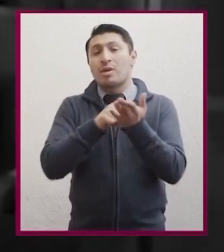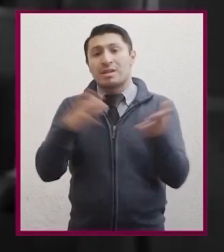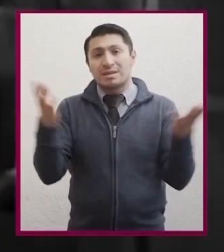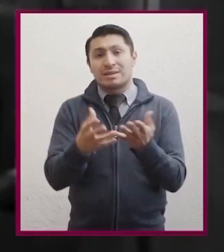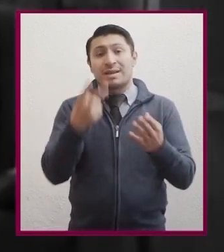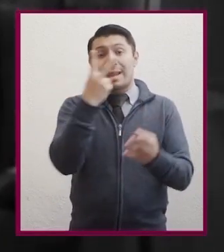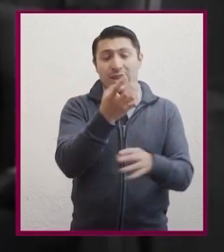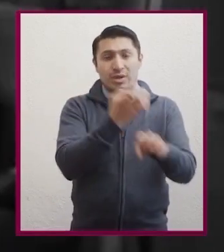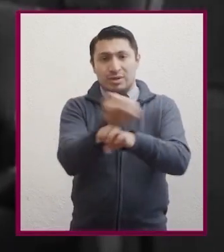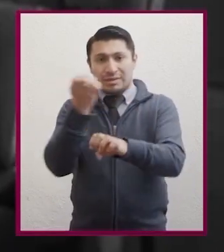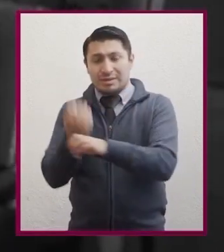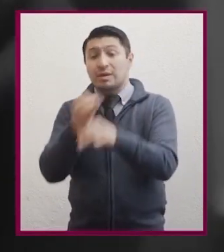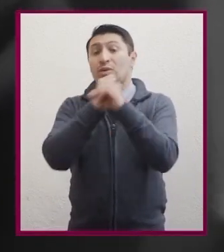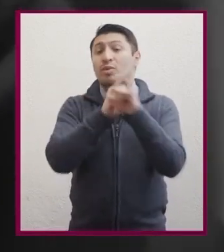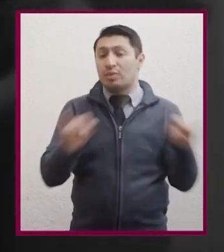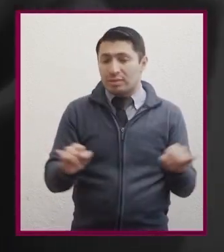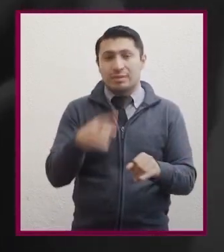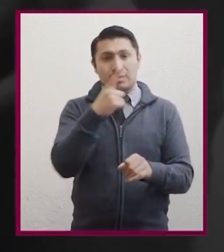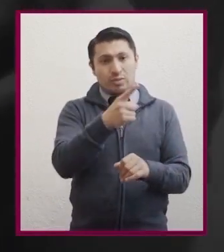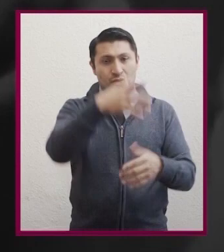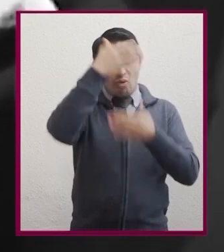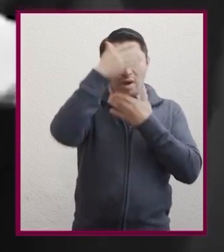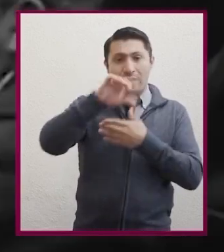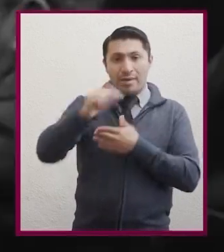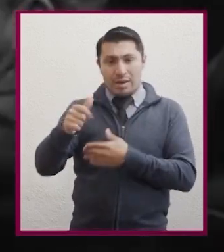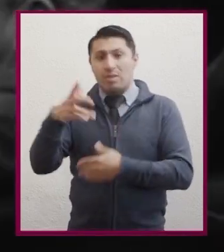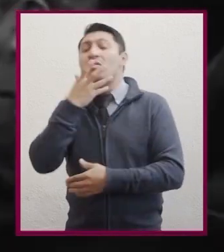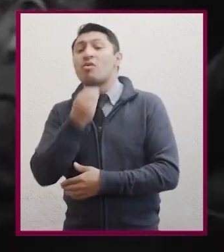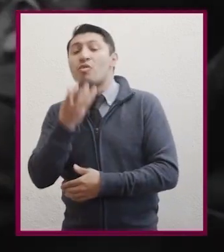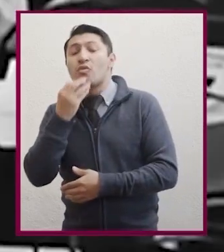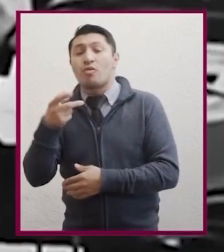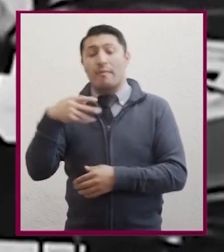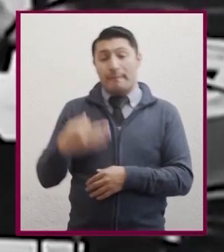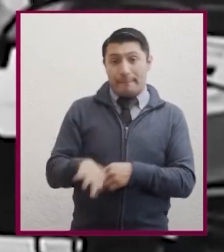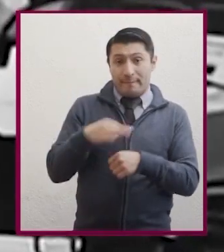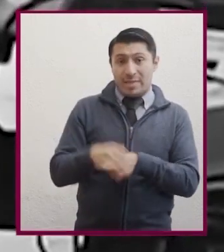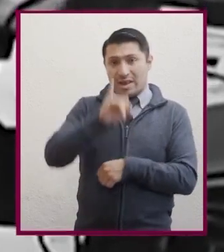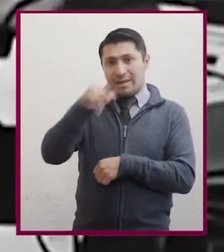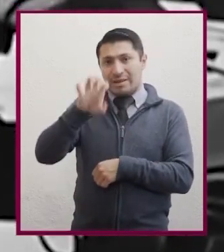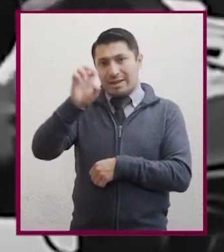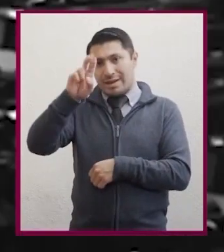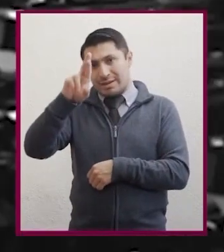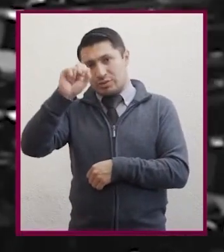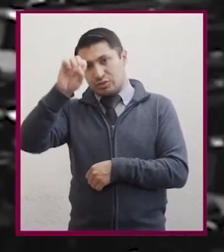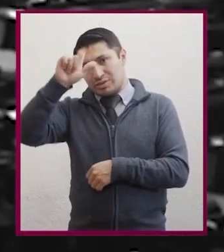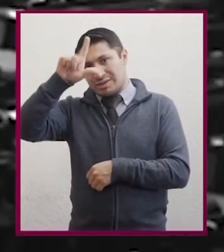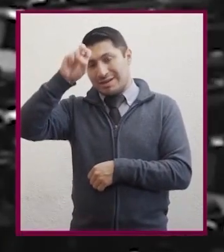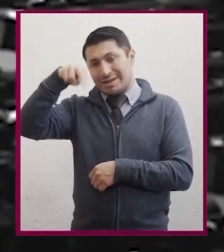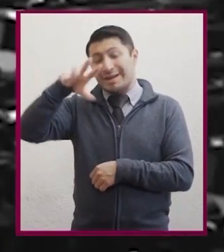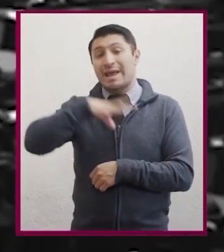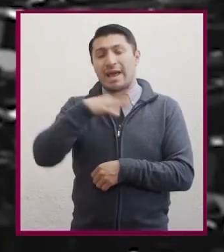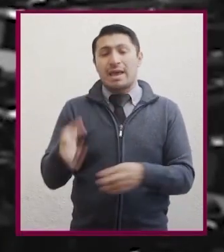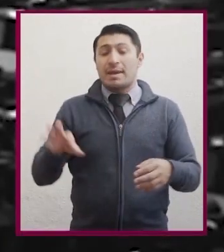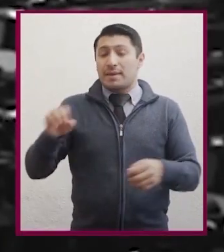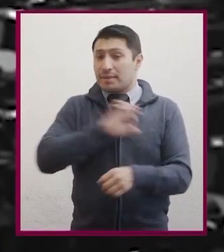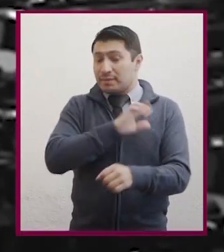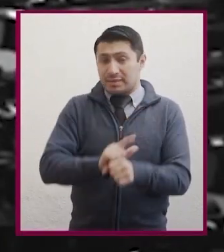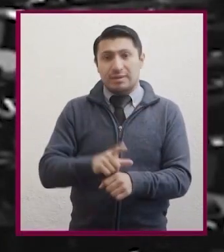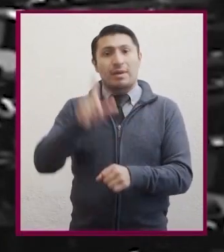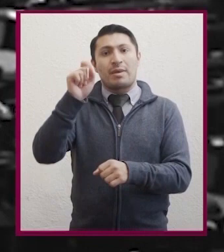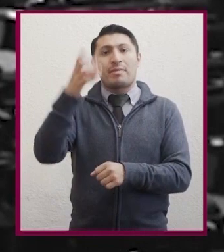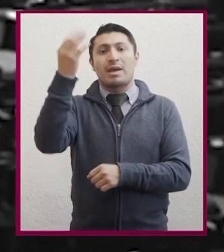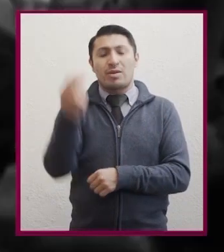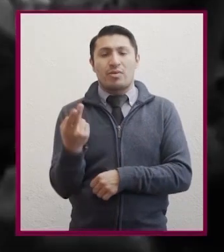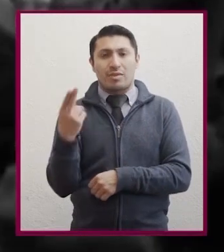de dos estados independientes, uno árabe y otro judío, mientras que Jerusalén tendría un régimen especial. El